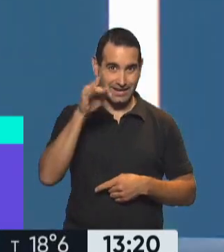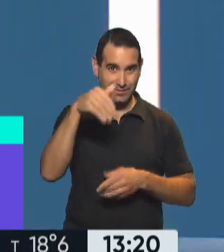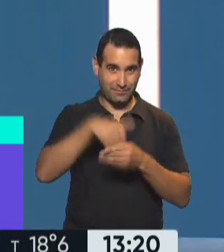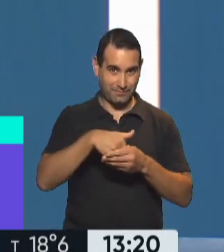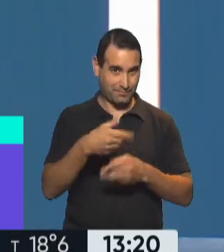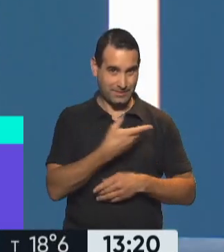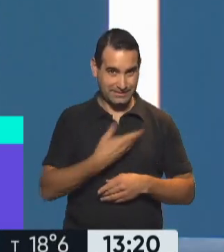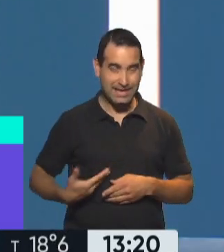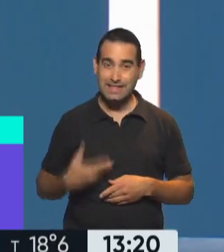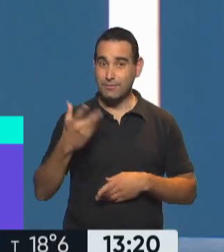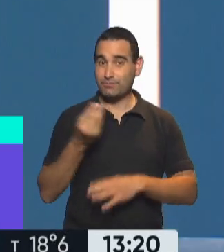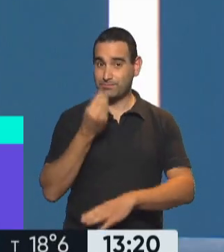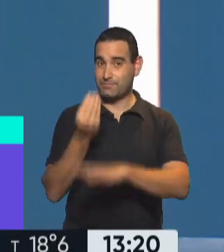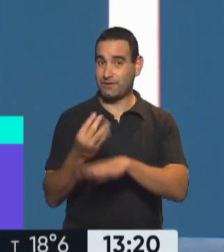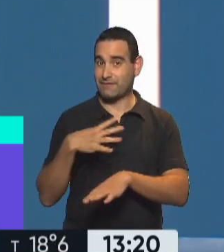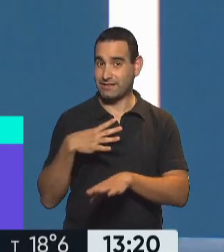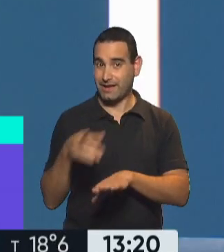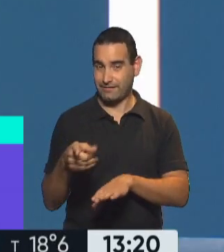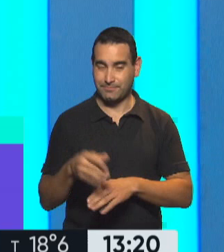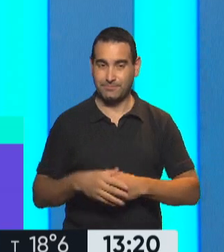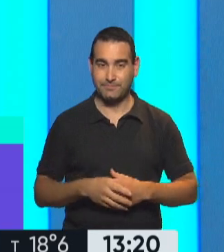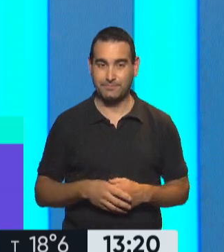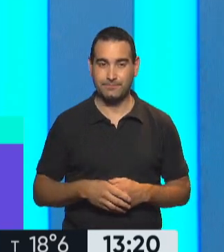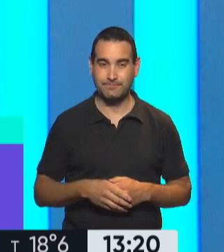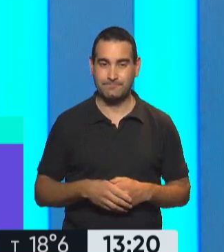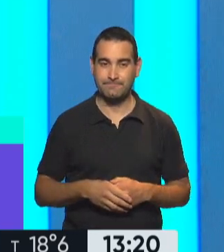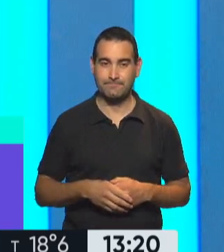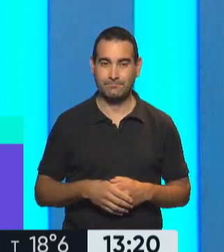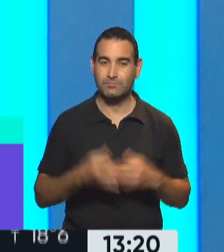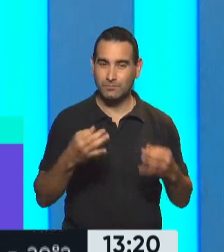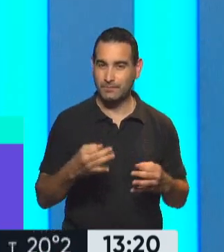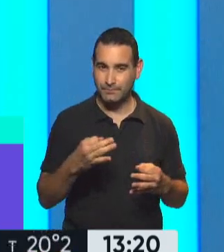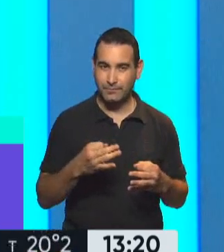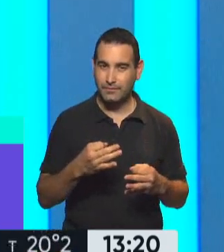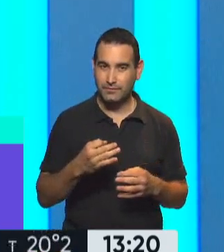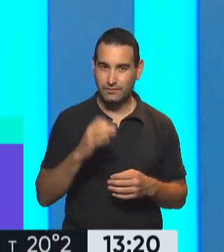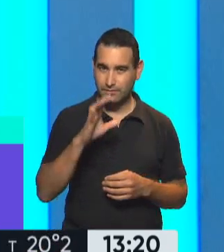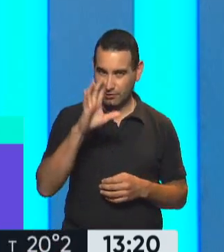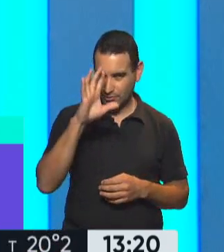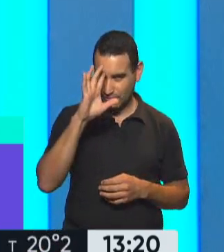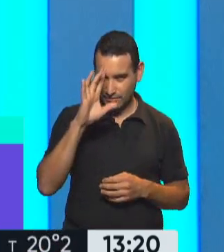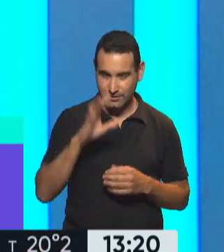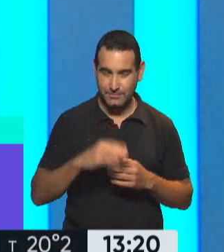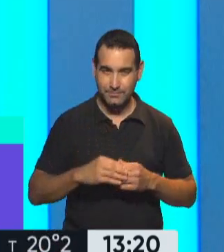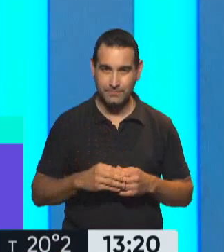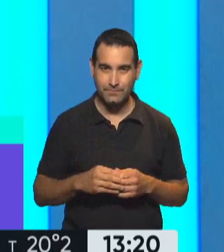todavía no había asumido como presidente de la nación. Exactamente. Y recordemos, para seguir la